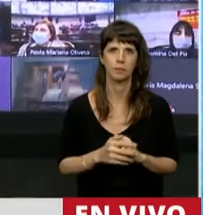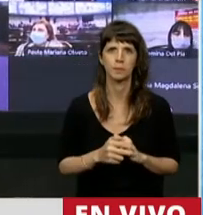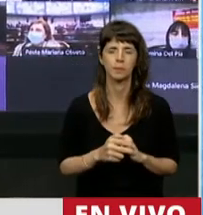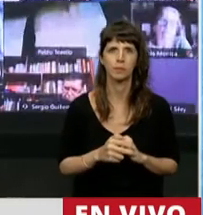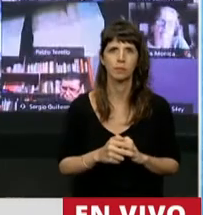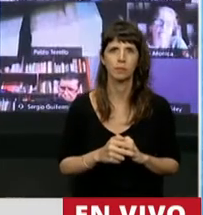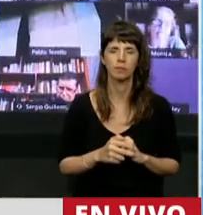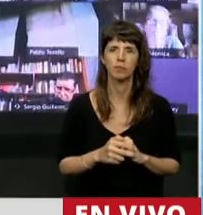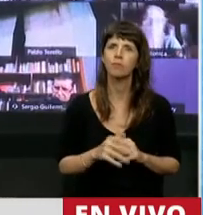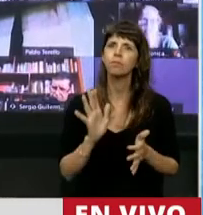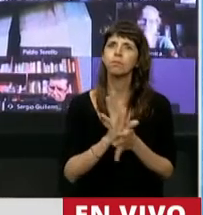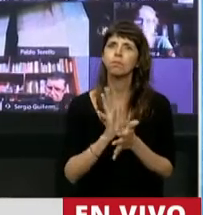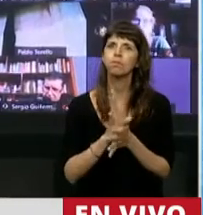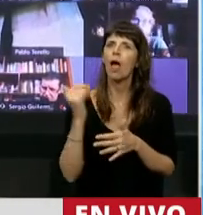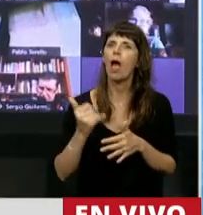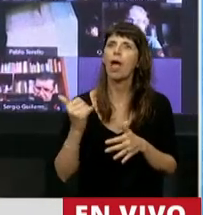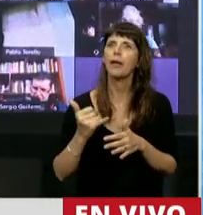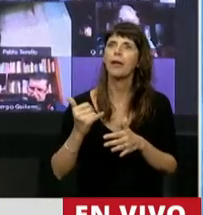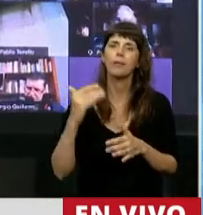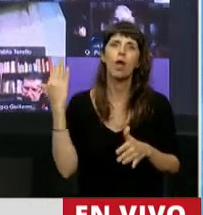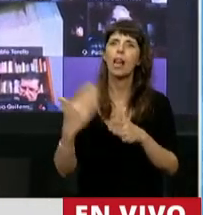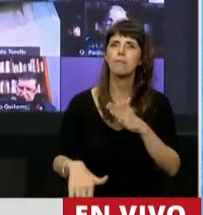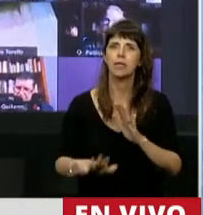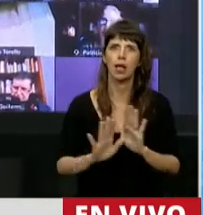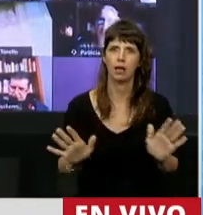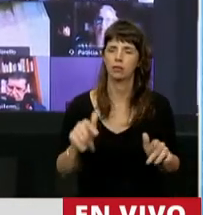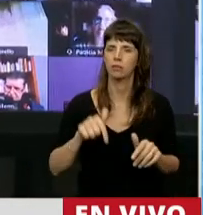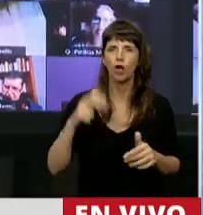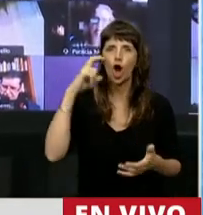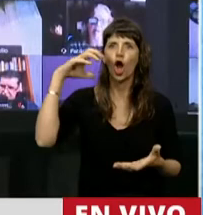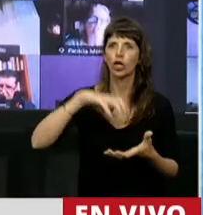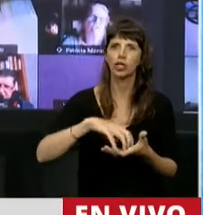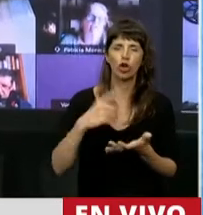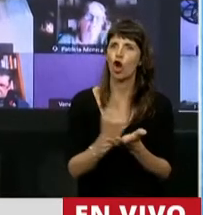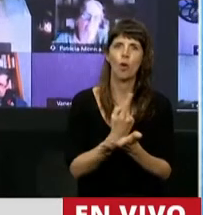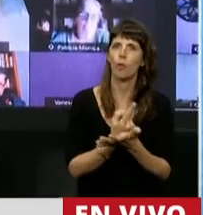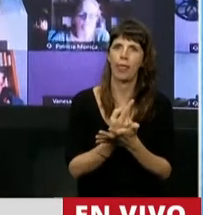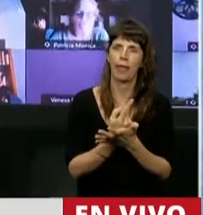que si hay un límite que este parlamento no puede pasar